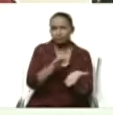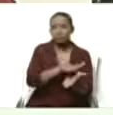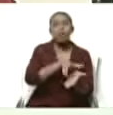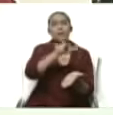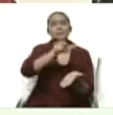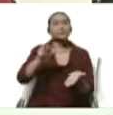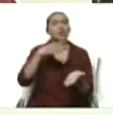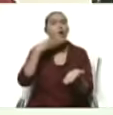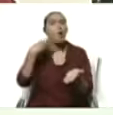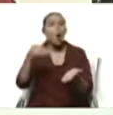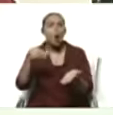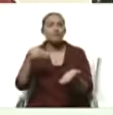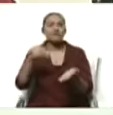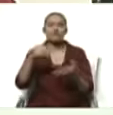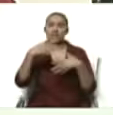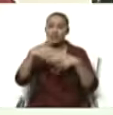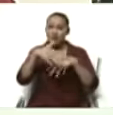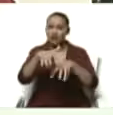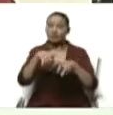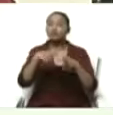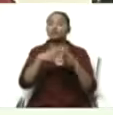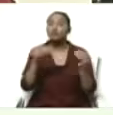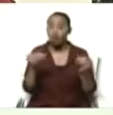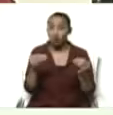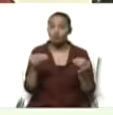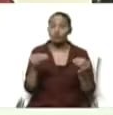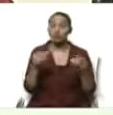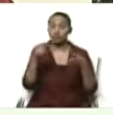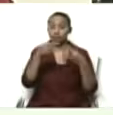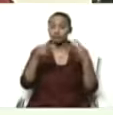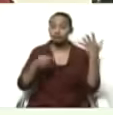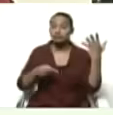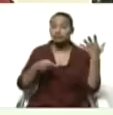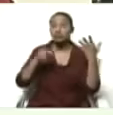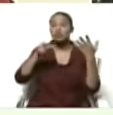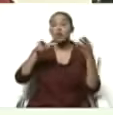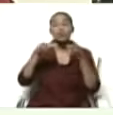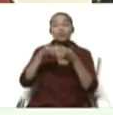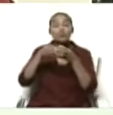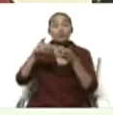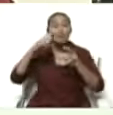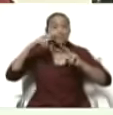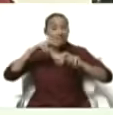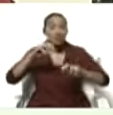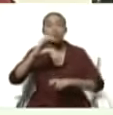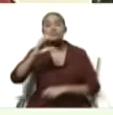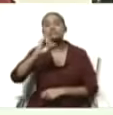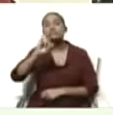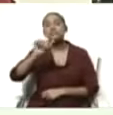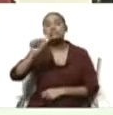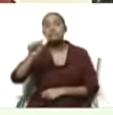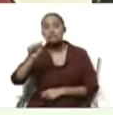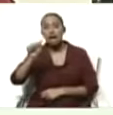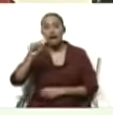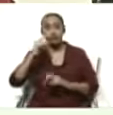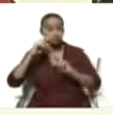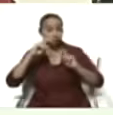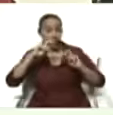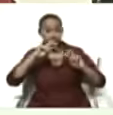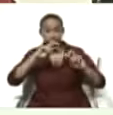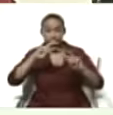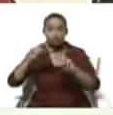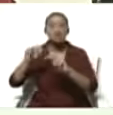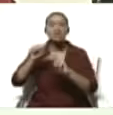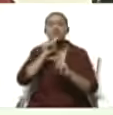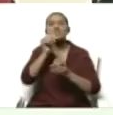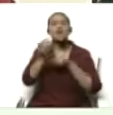populares y documentos desclasificados de la ca hablan que toda esa operación